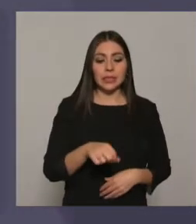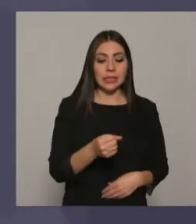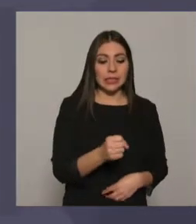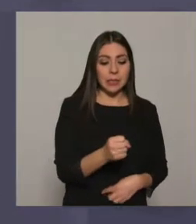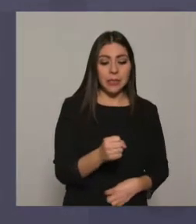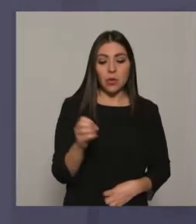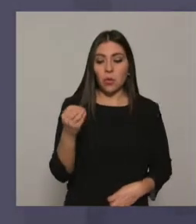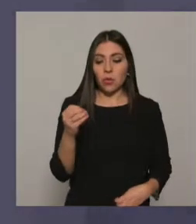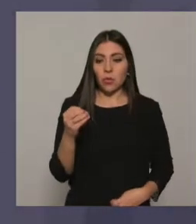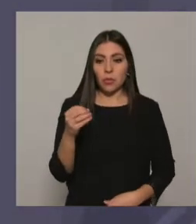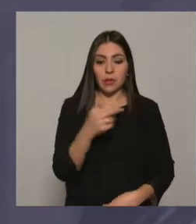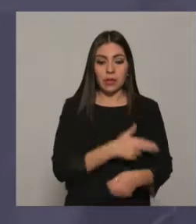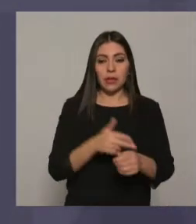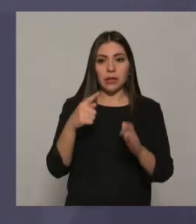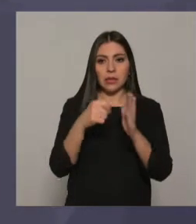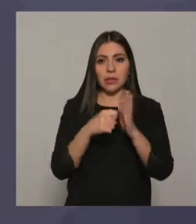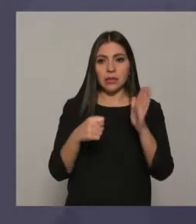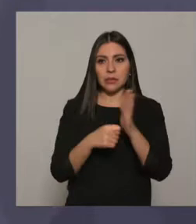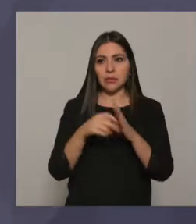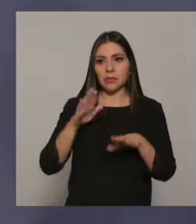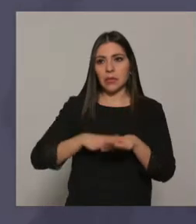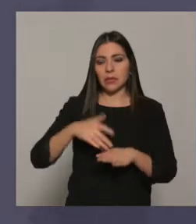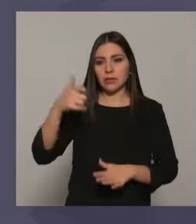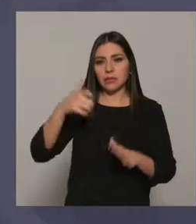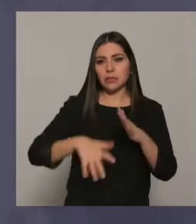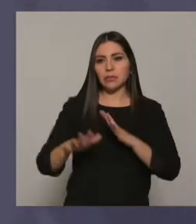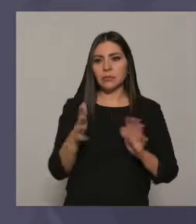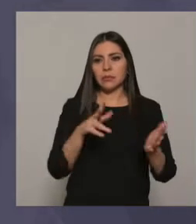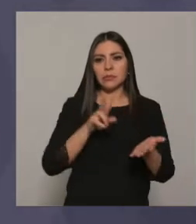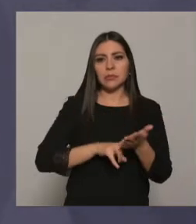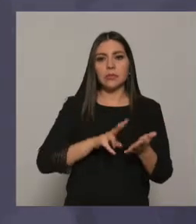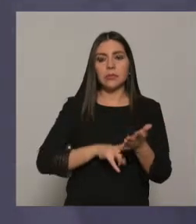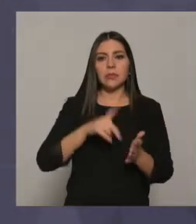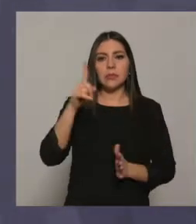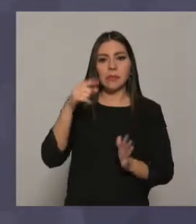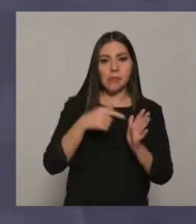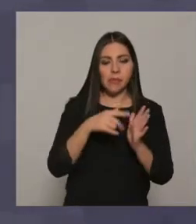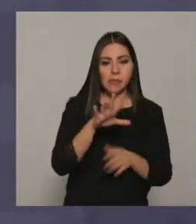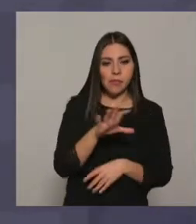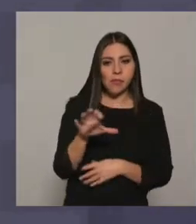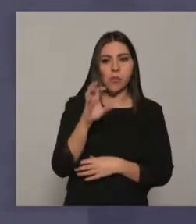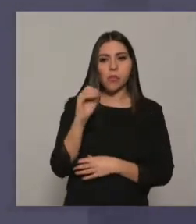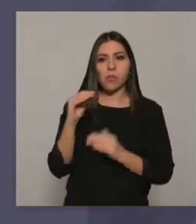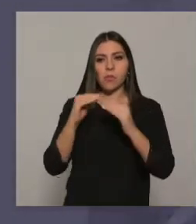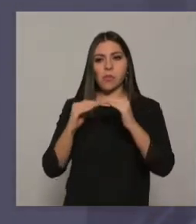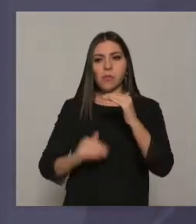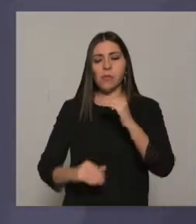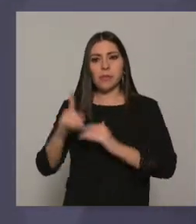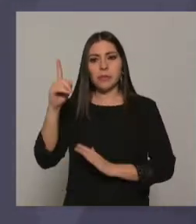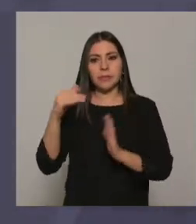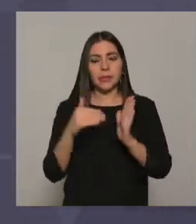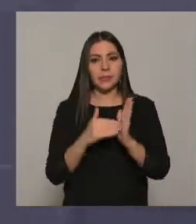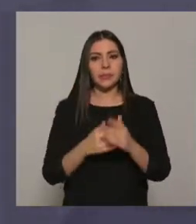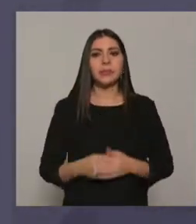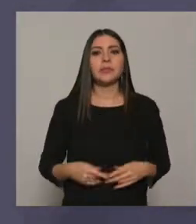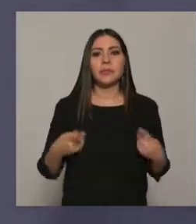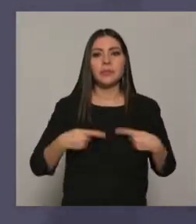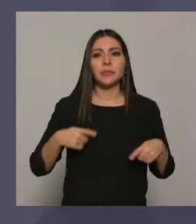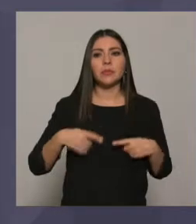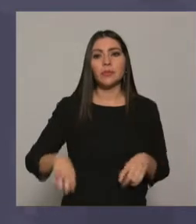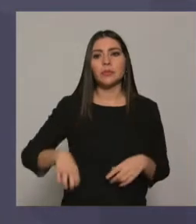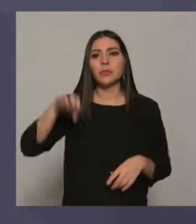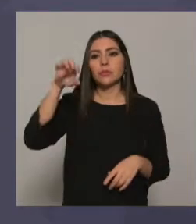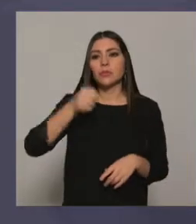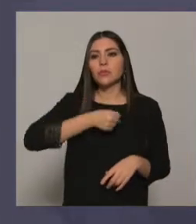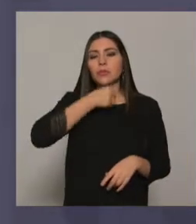testamentos llegaron a tener un costo incluso por ahí de los 1,500, menos de 1,000. 1,500 pesos. A los adultos mayores les habían dado